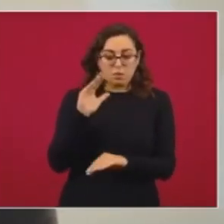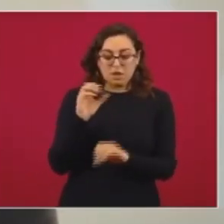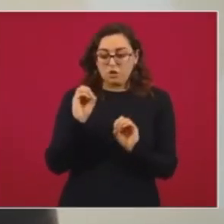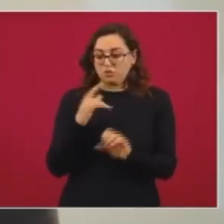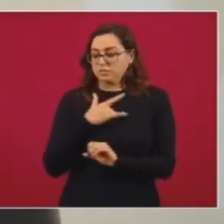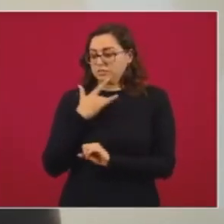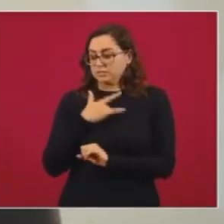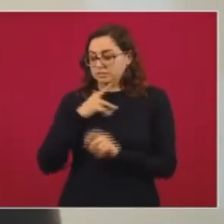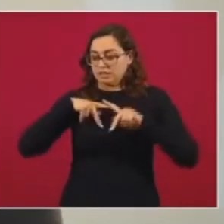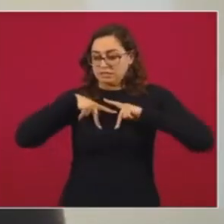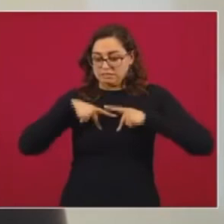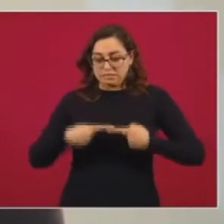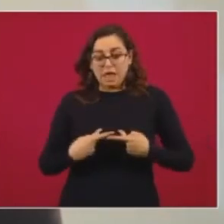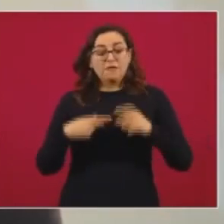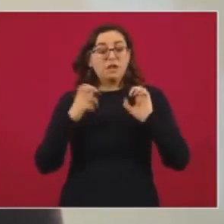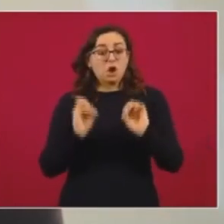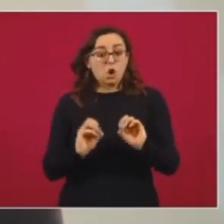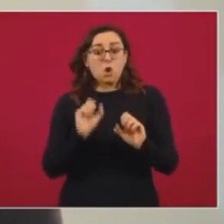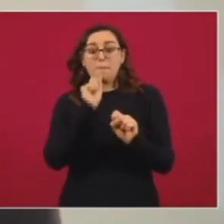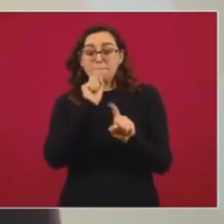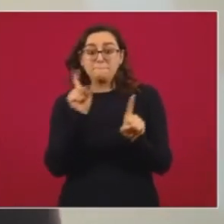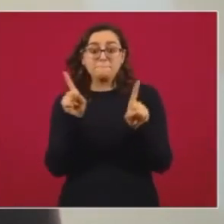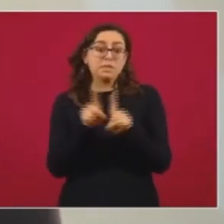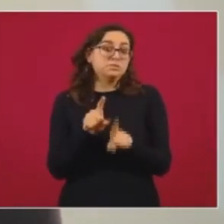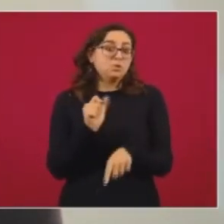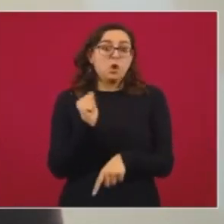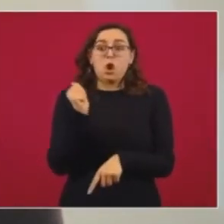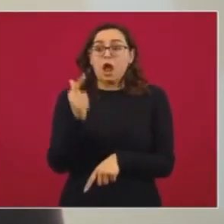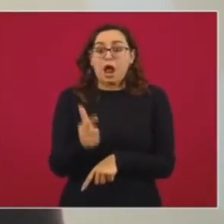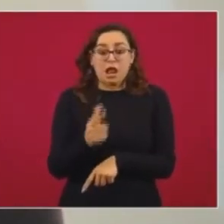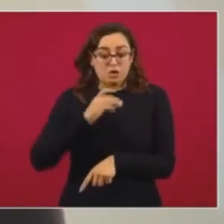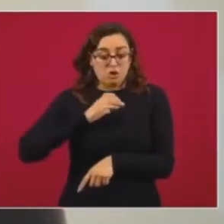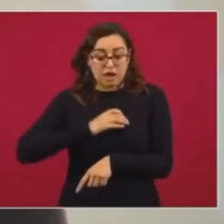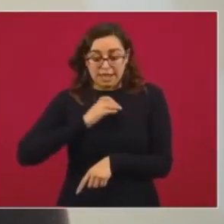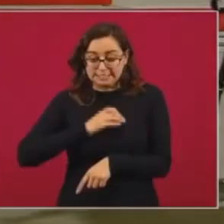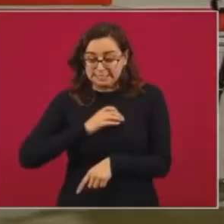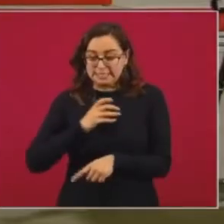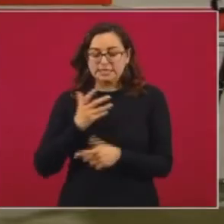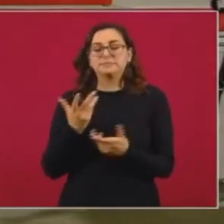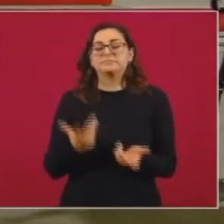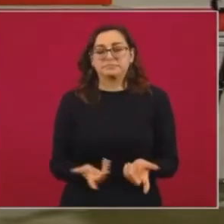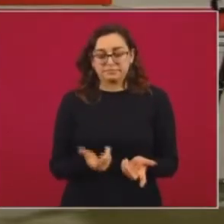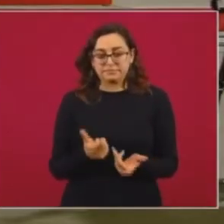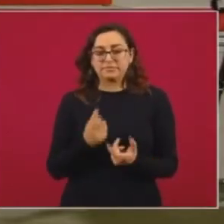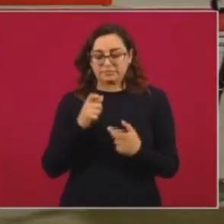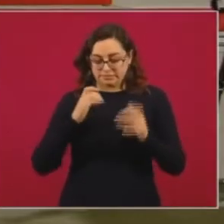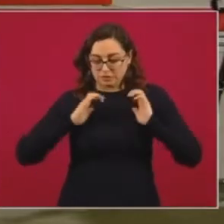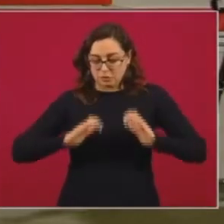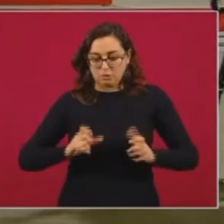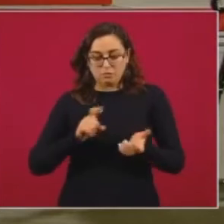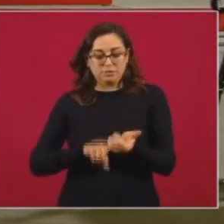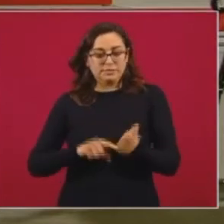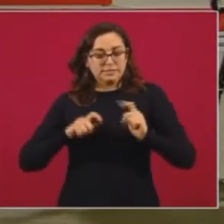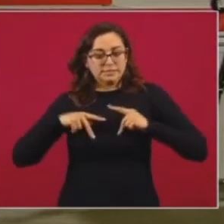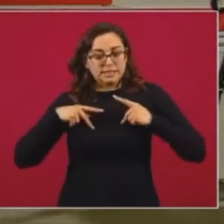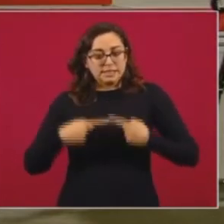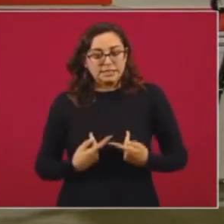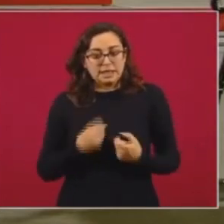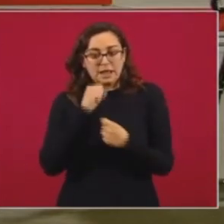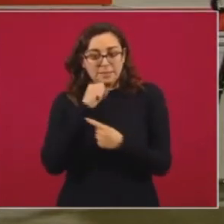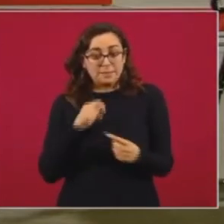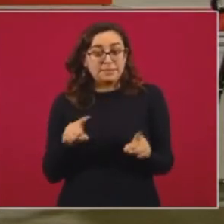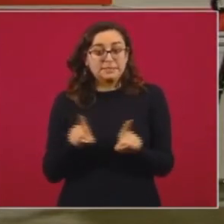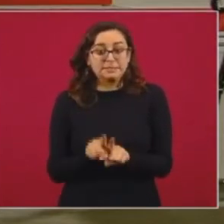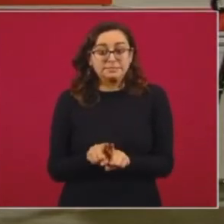sistema inmunológico, o estoy en tratamiento por algún tipo de cáncer y eso también me genera una disminución de mi sistema